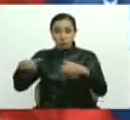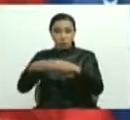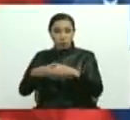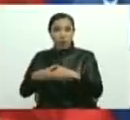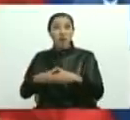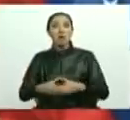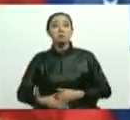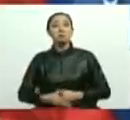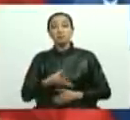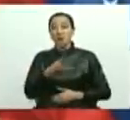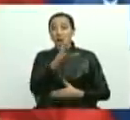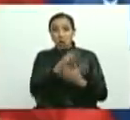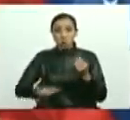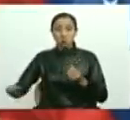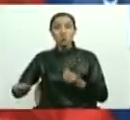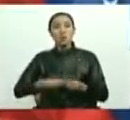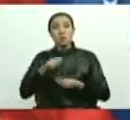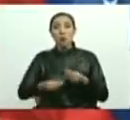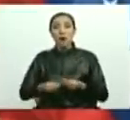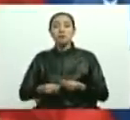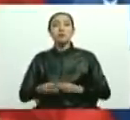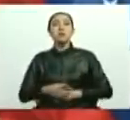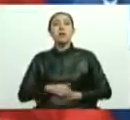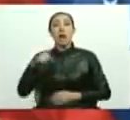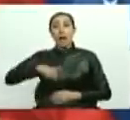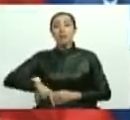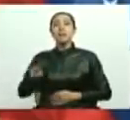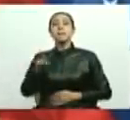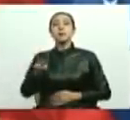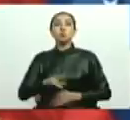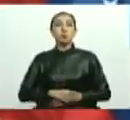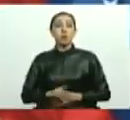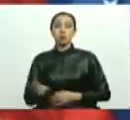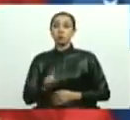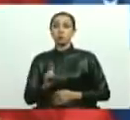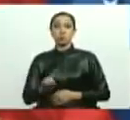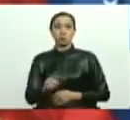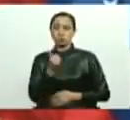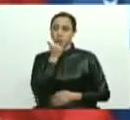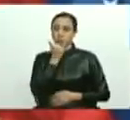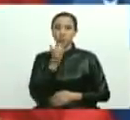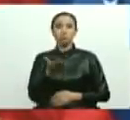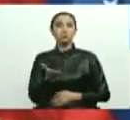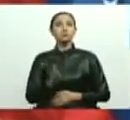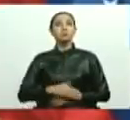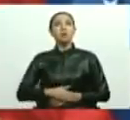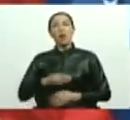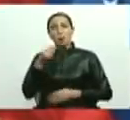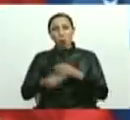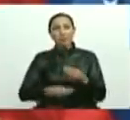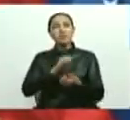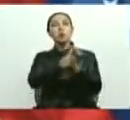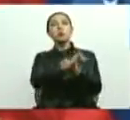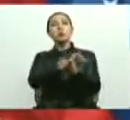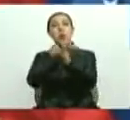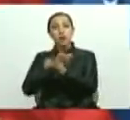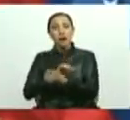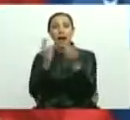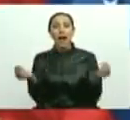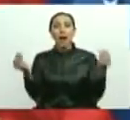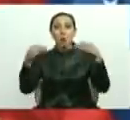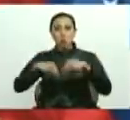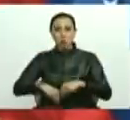secuestrados y se encontraban desaparecidos. Todo lo contrario, había ocurrido una detención acordada por un